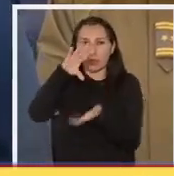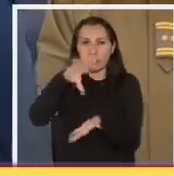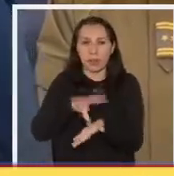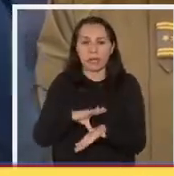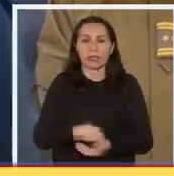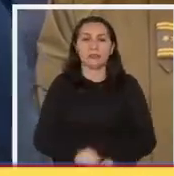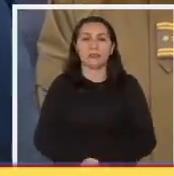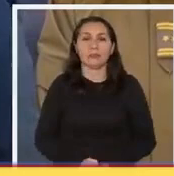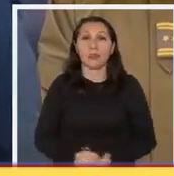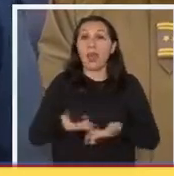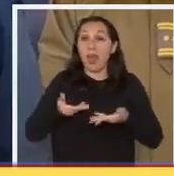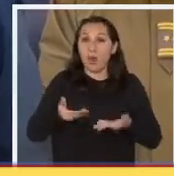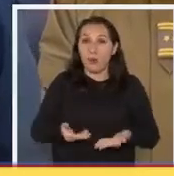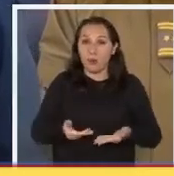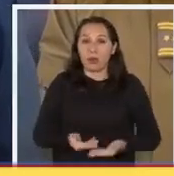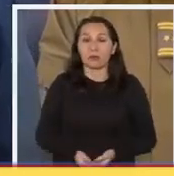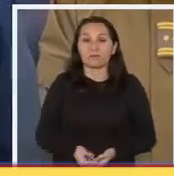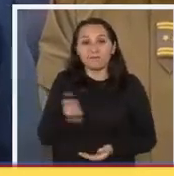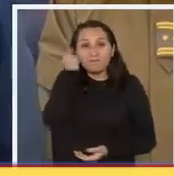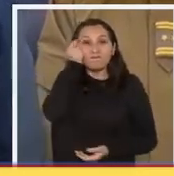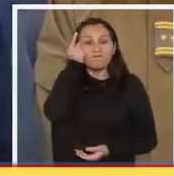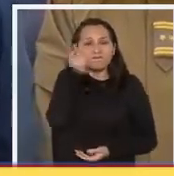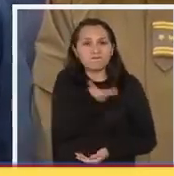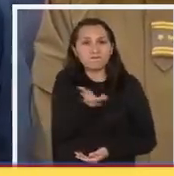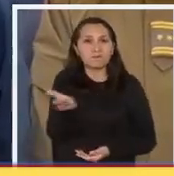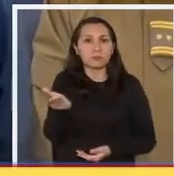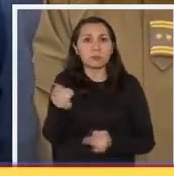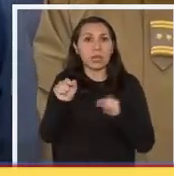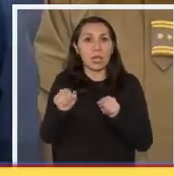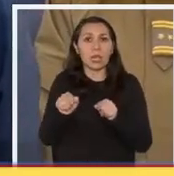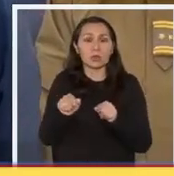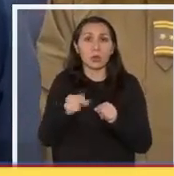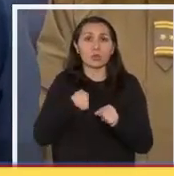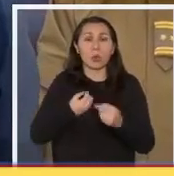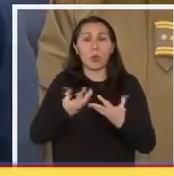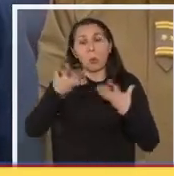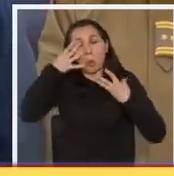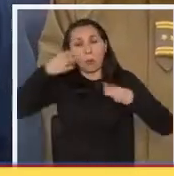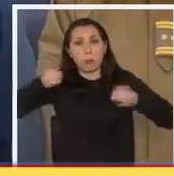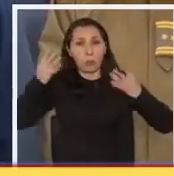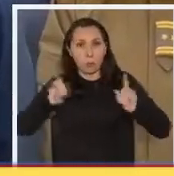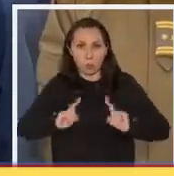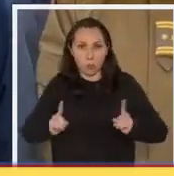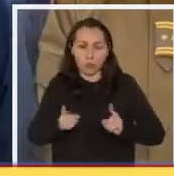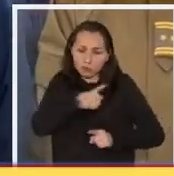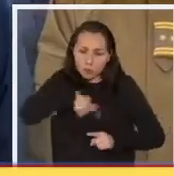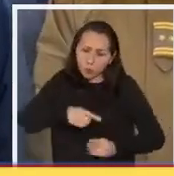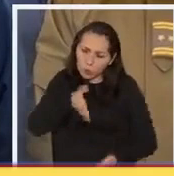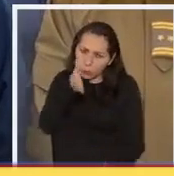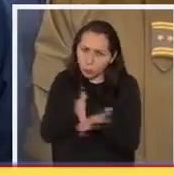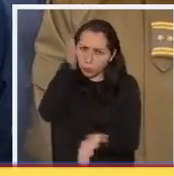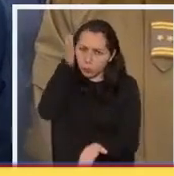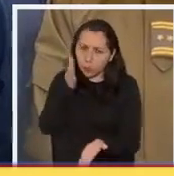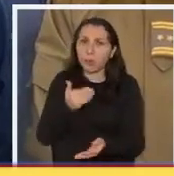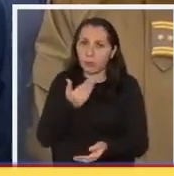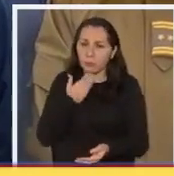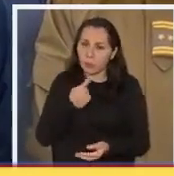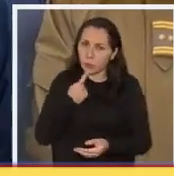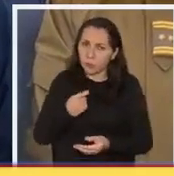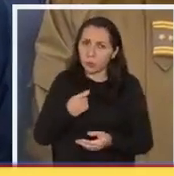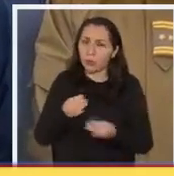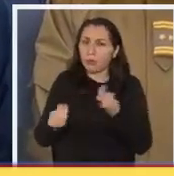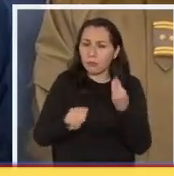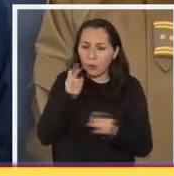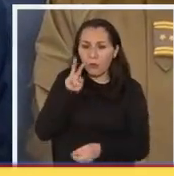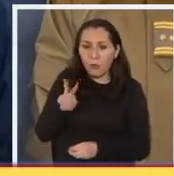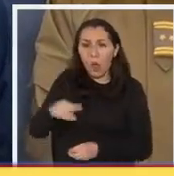país. Ahora, sepan que en esto no me pierdo y así como tenemos que ser muy duros y firmes en los